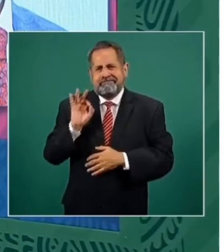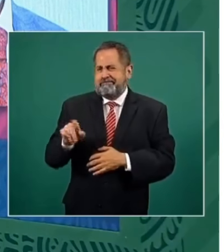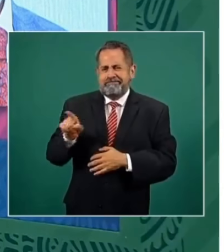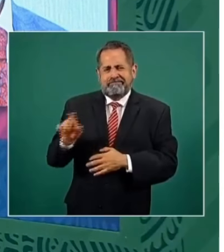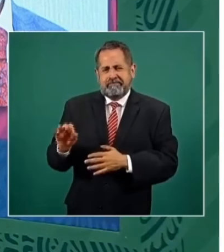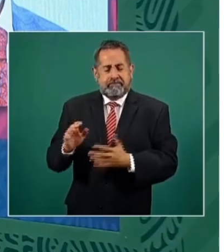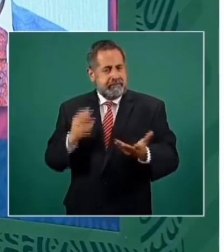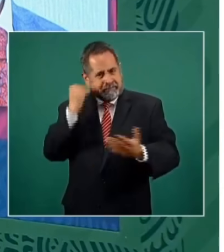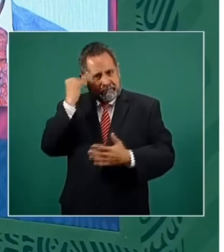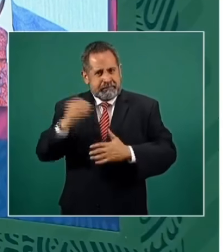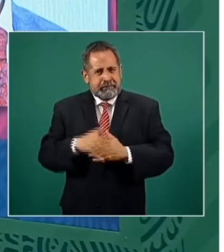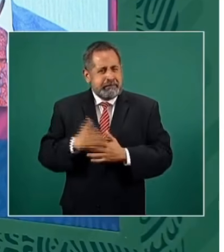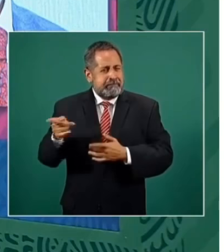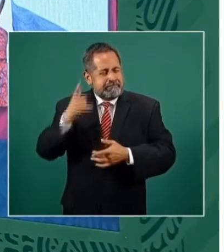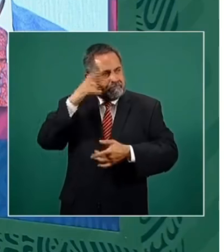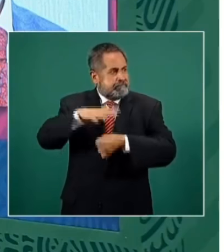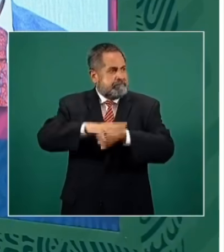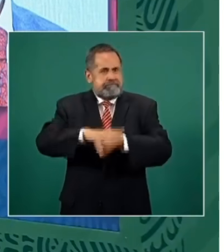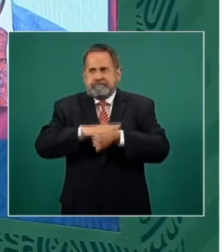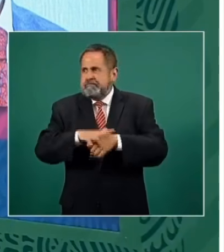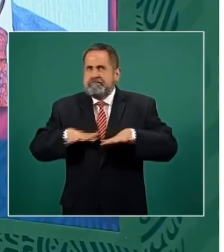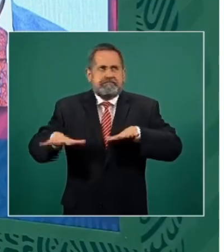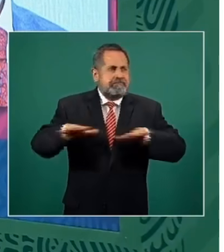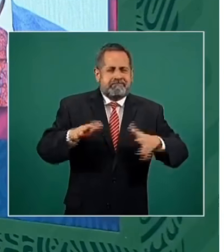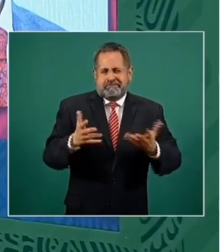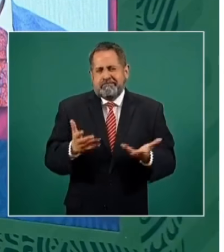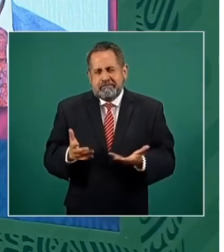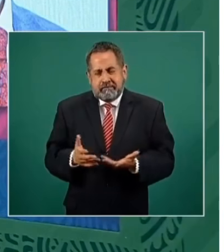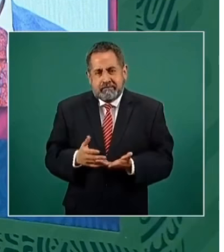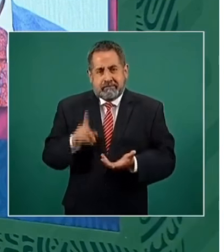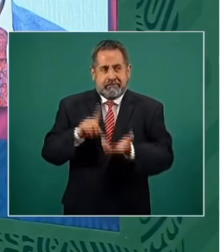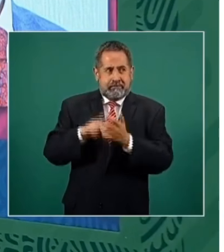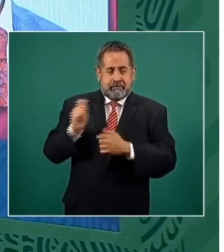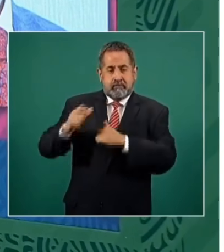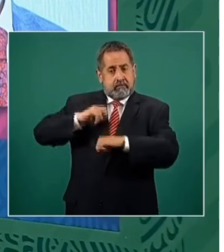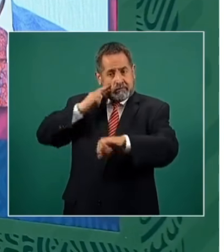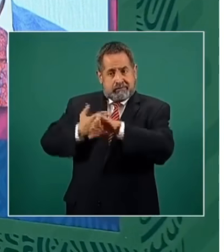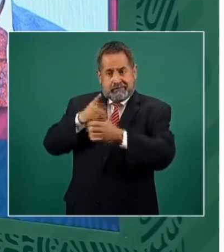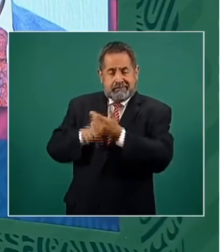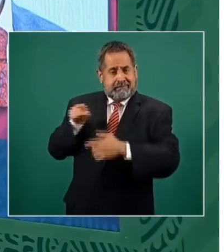Imagínense la presión, lo que significa estar